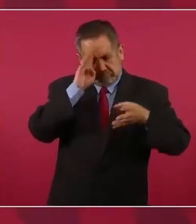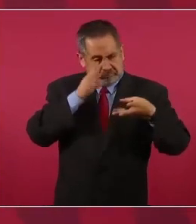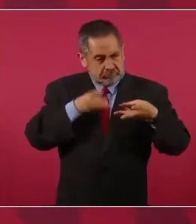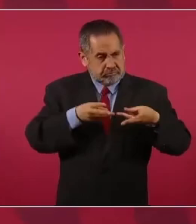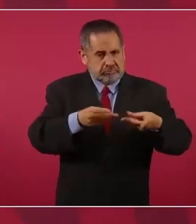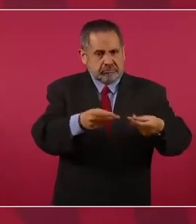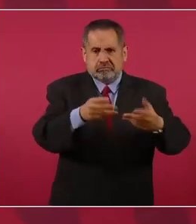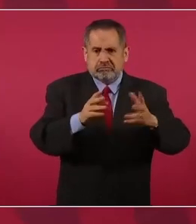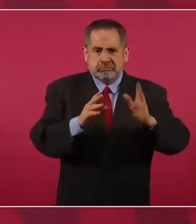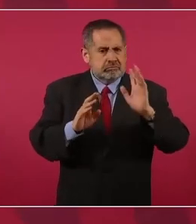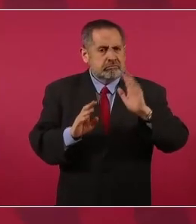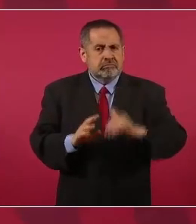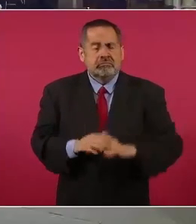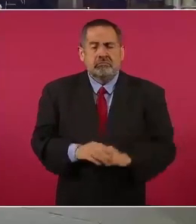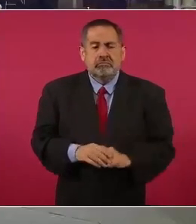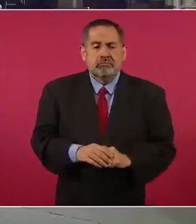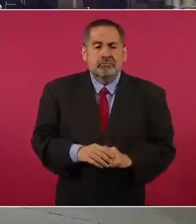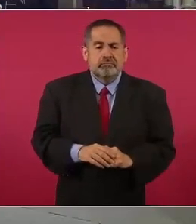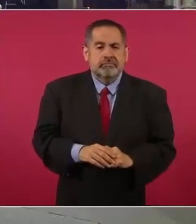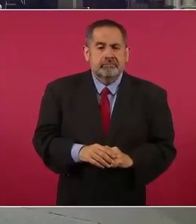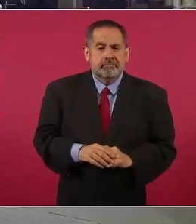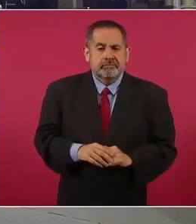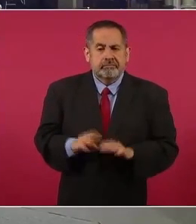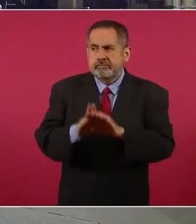y en